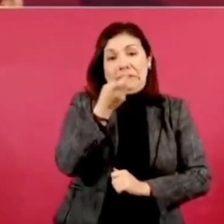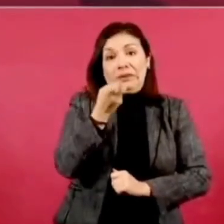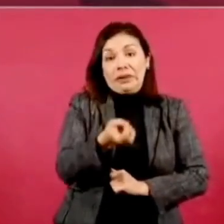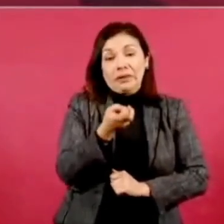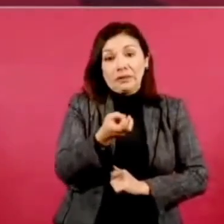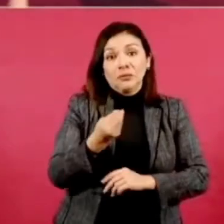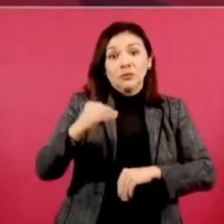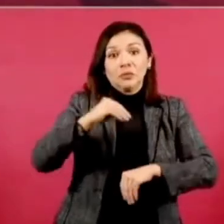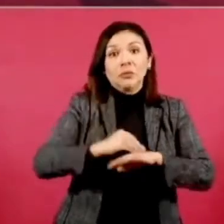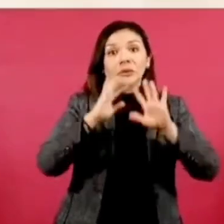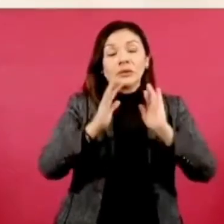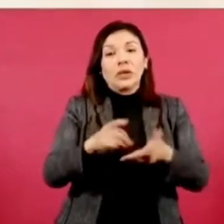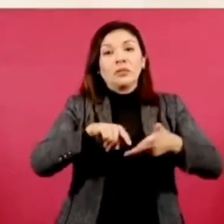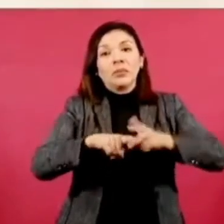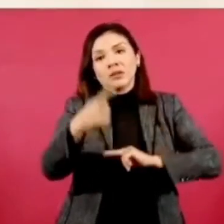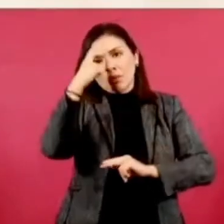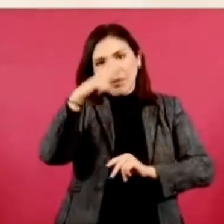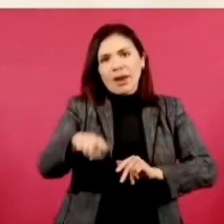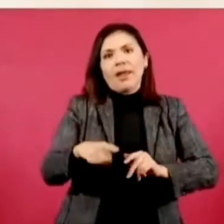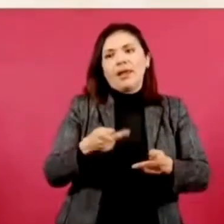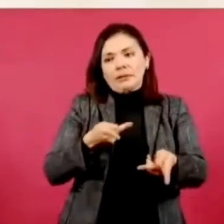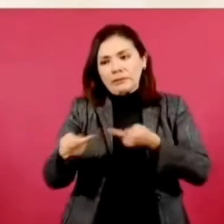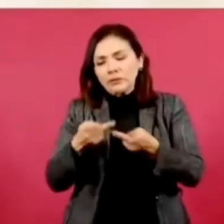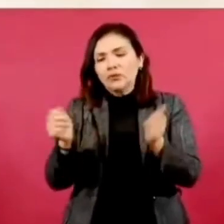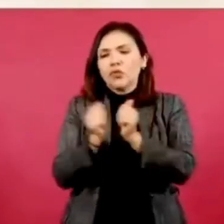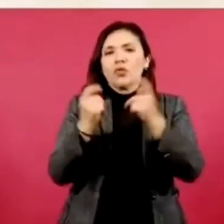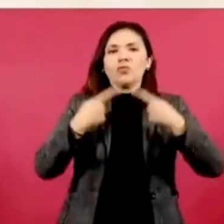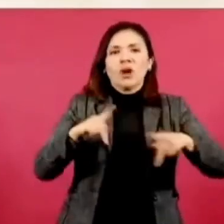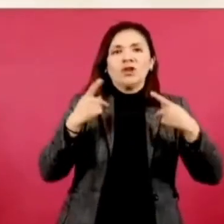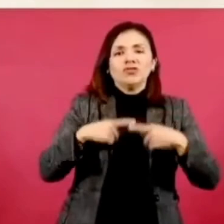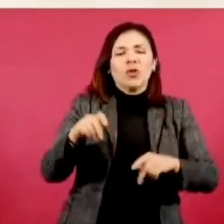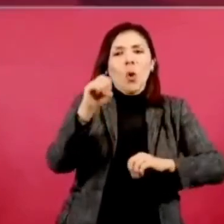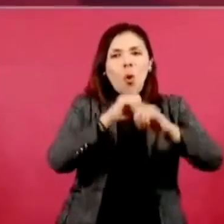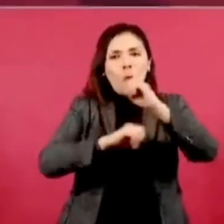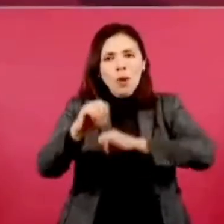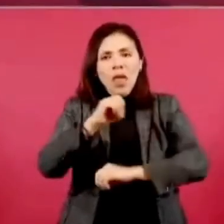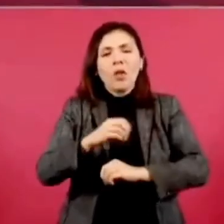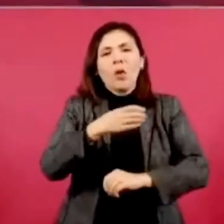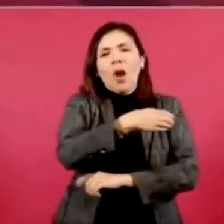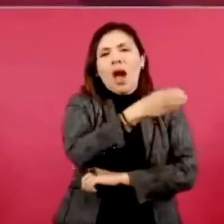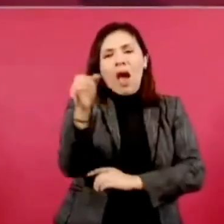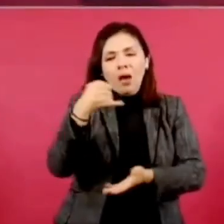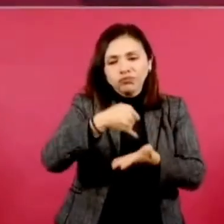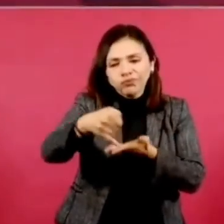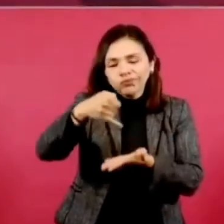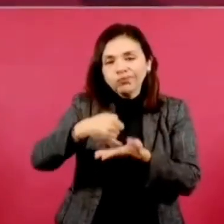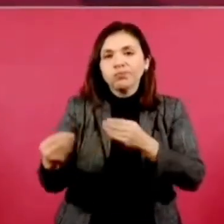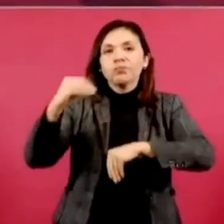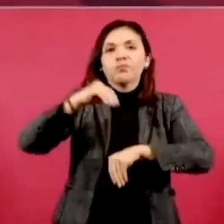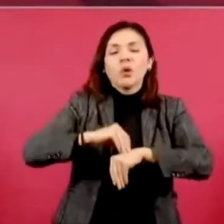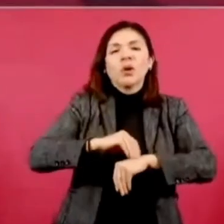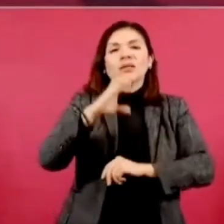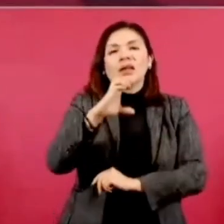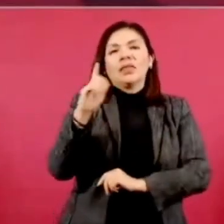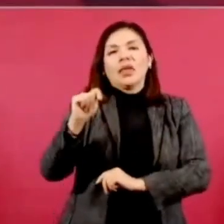se organiza a los campesinos, a los obreros, surge la CNC, surge la CTM,